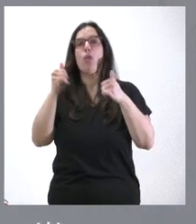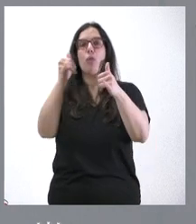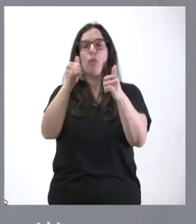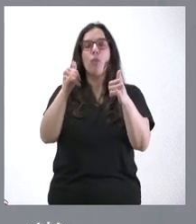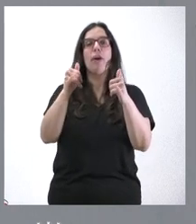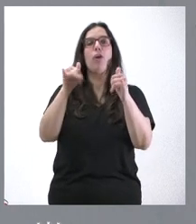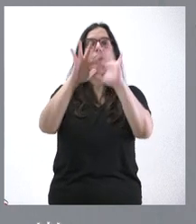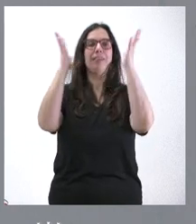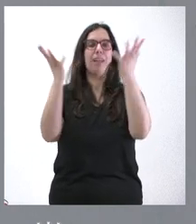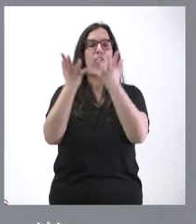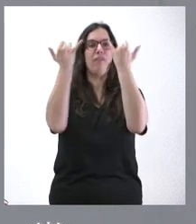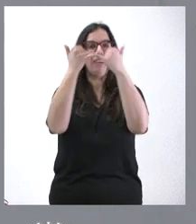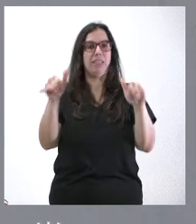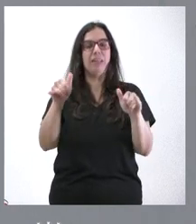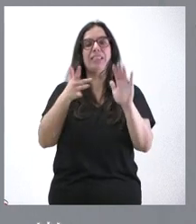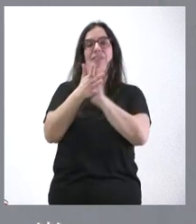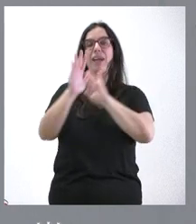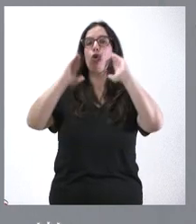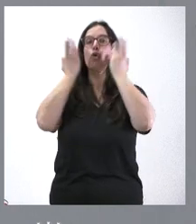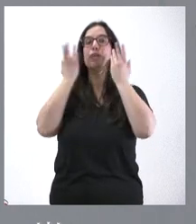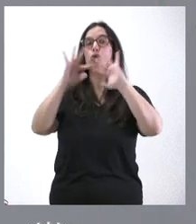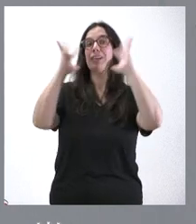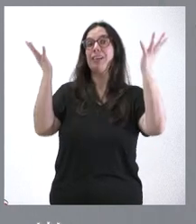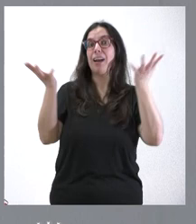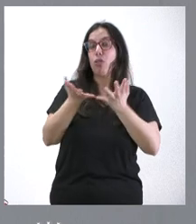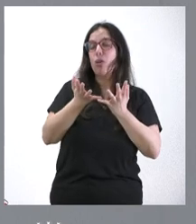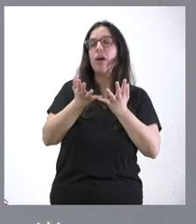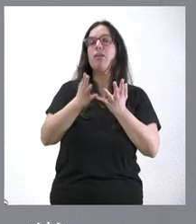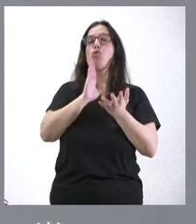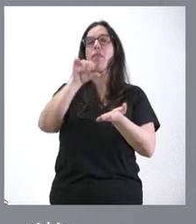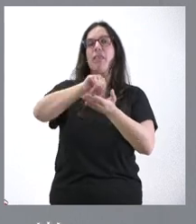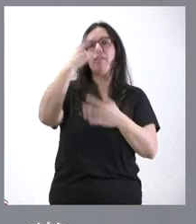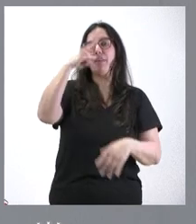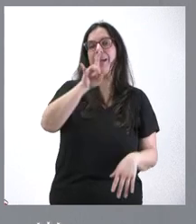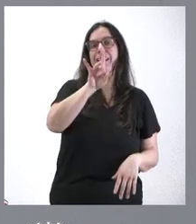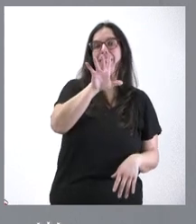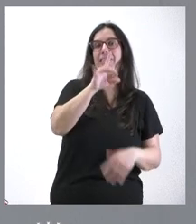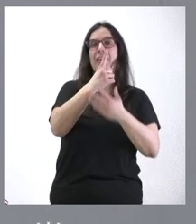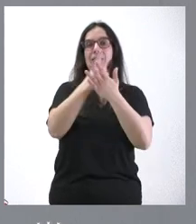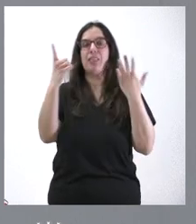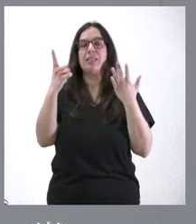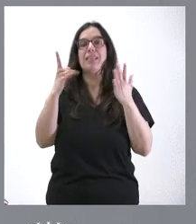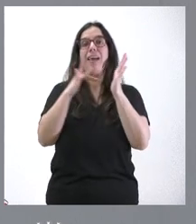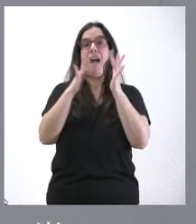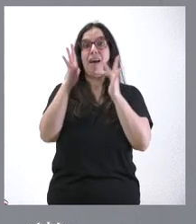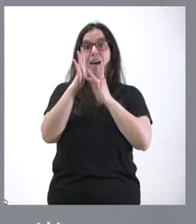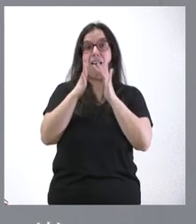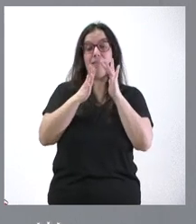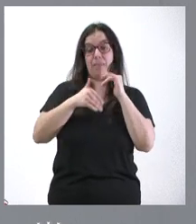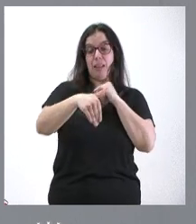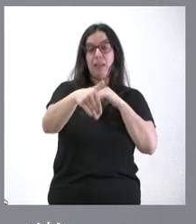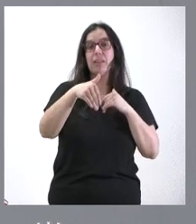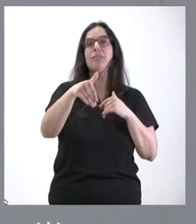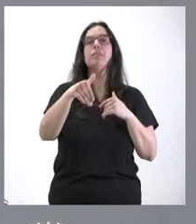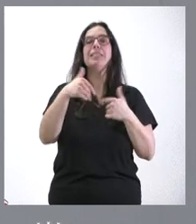Fest estamos hablando de un congreso internacional que se celebrará en Salamanca los días 15 y 16 de abril dentro del